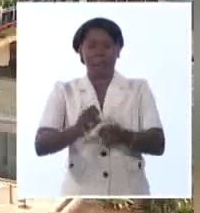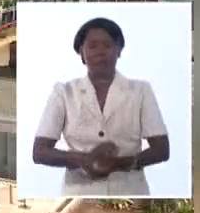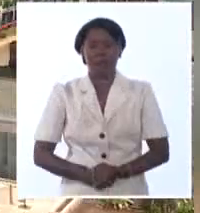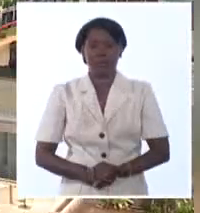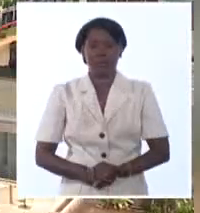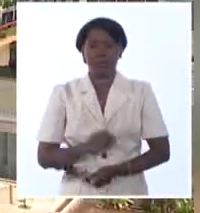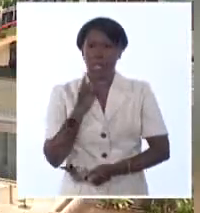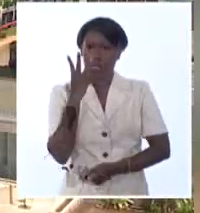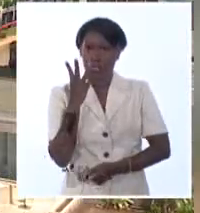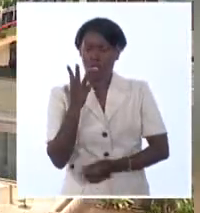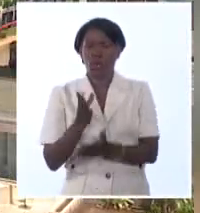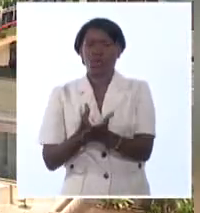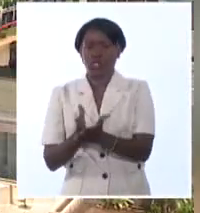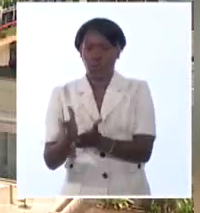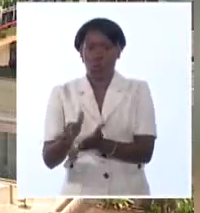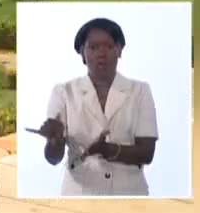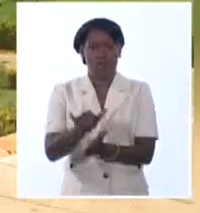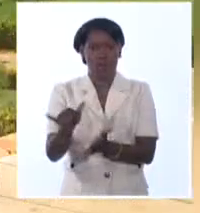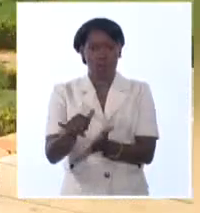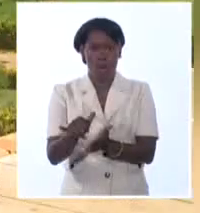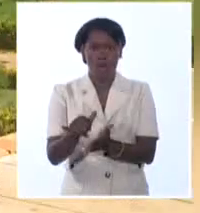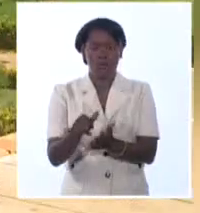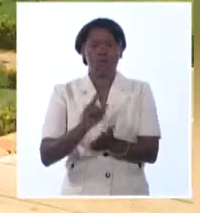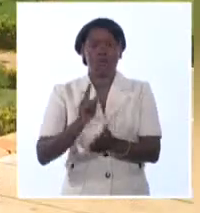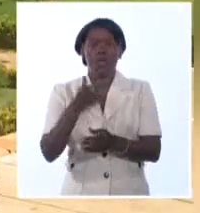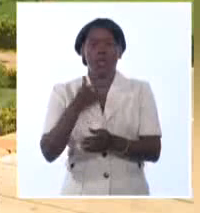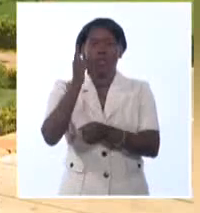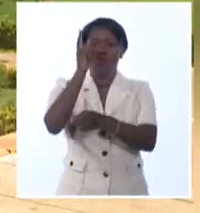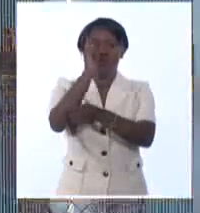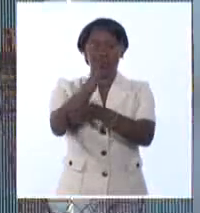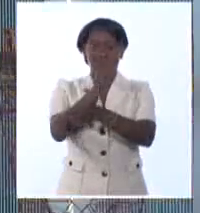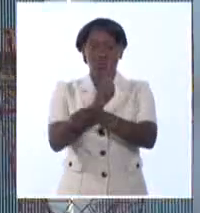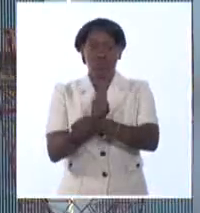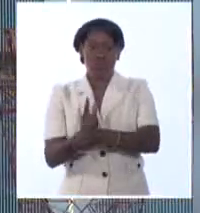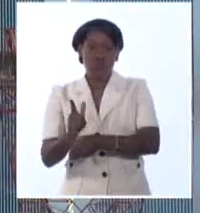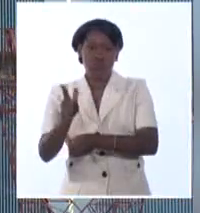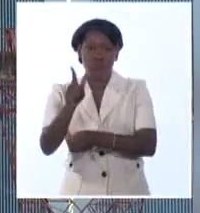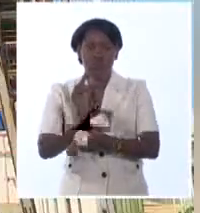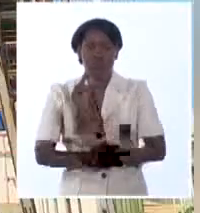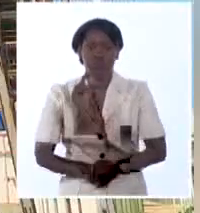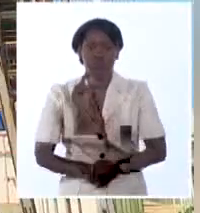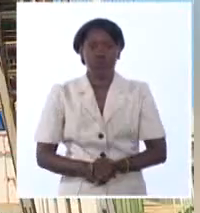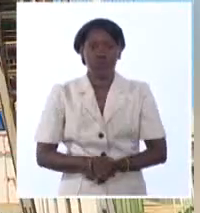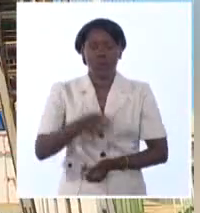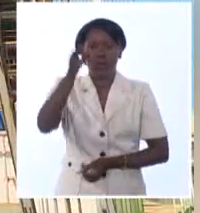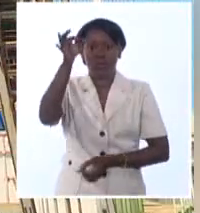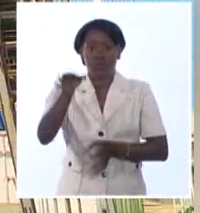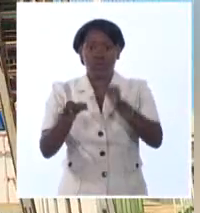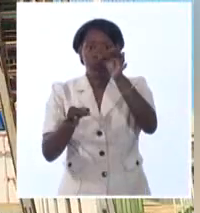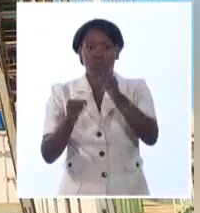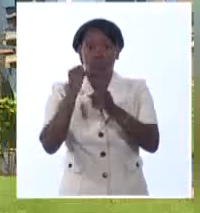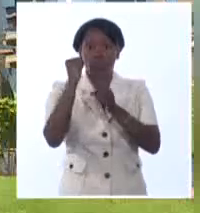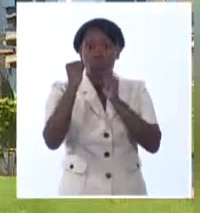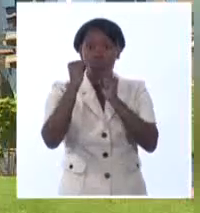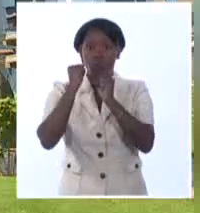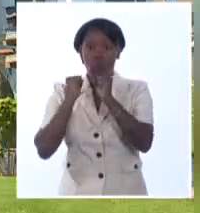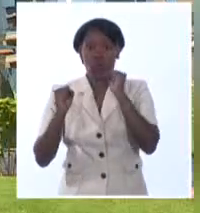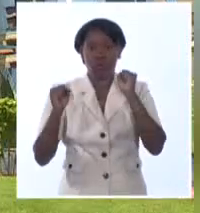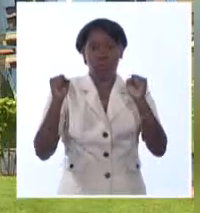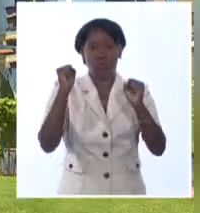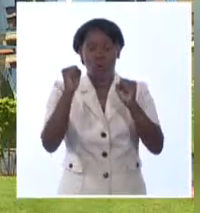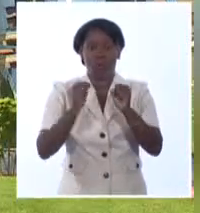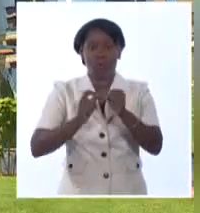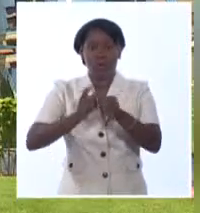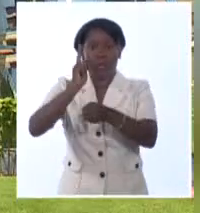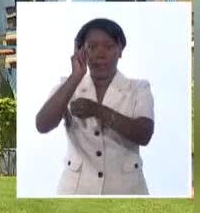se han incorporado un grupo de unidades que estaban cumpliendo periodo de mantenimiento y nos queda Guitera, que a finales de este mes ya se nos va a